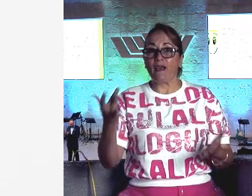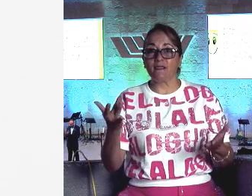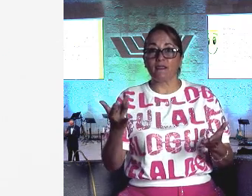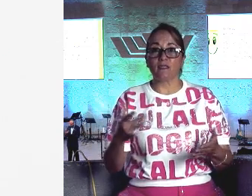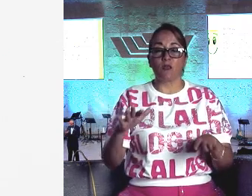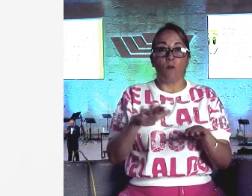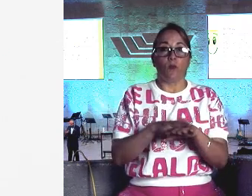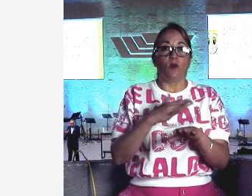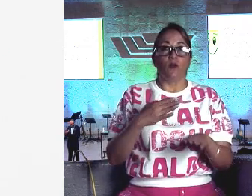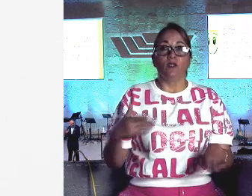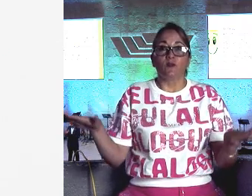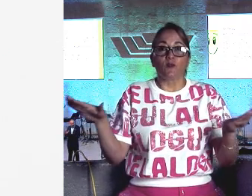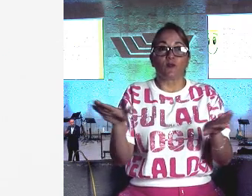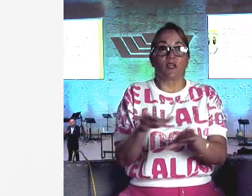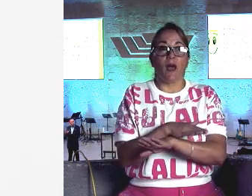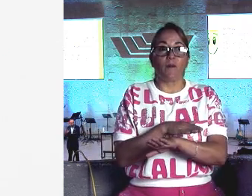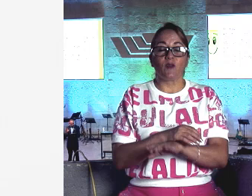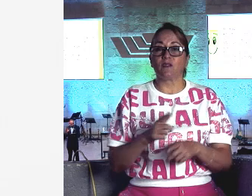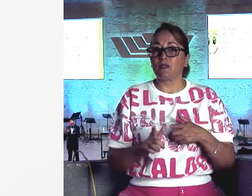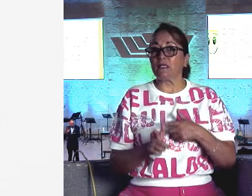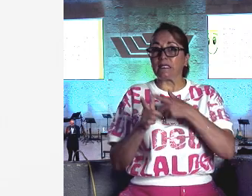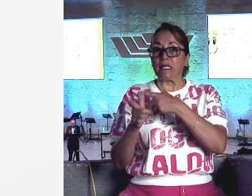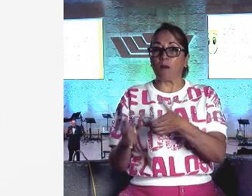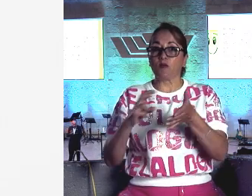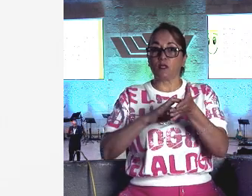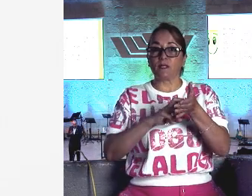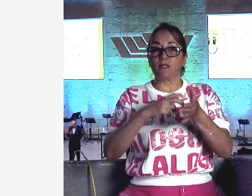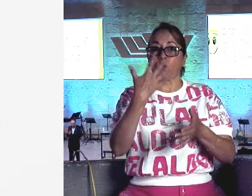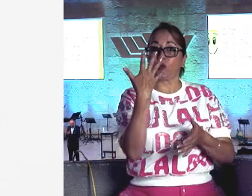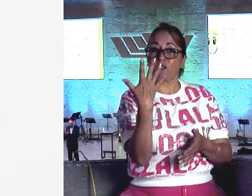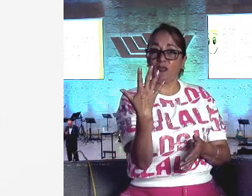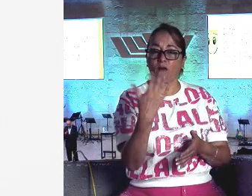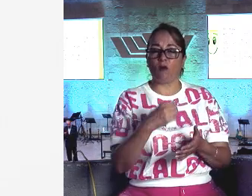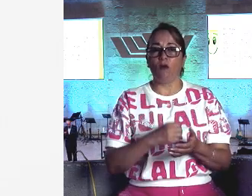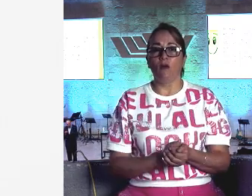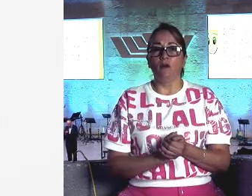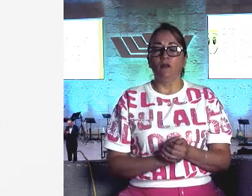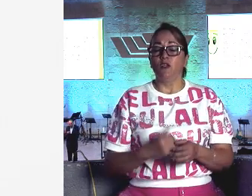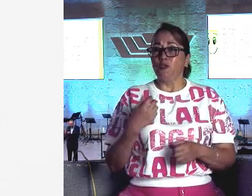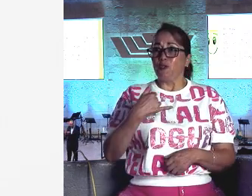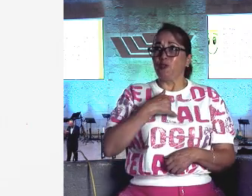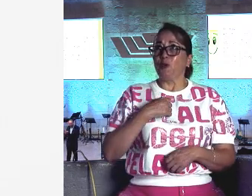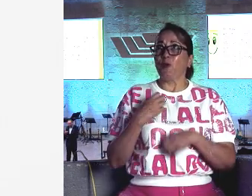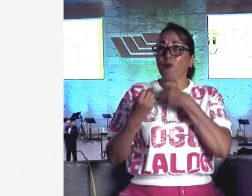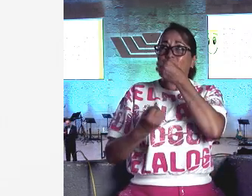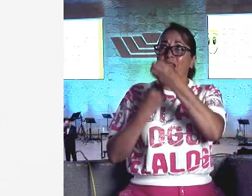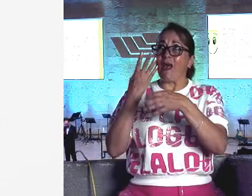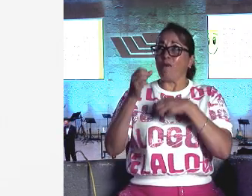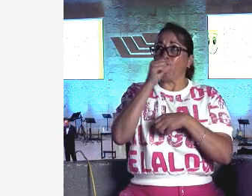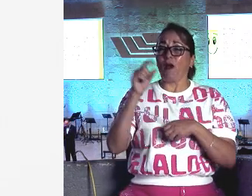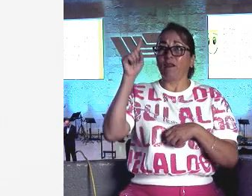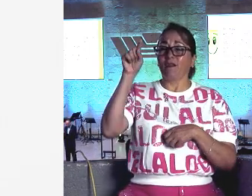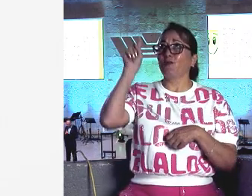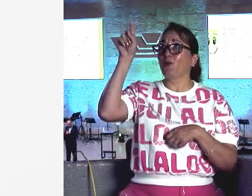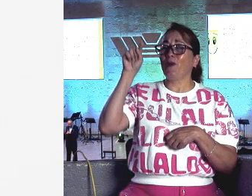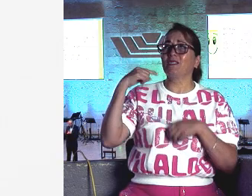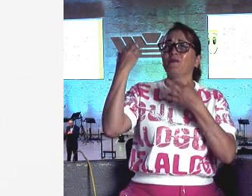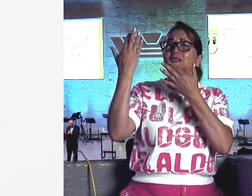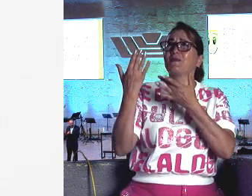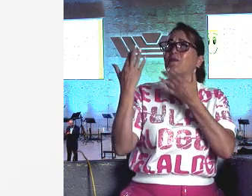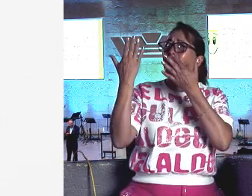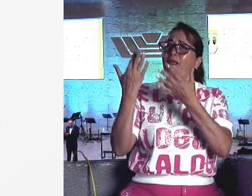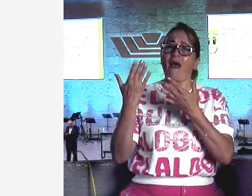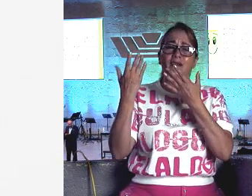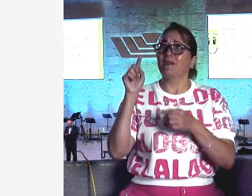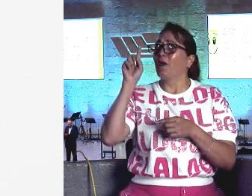ustedes. Seguimos con el versículo 5. Señor, yo clamo a ti porque tú eres mi única esperanza. Eres todo lo que